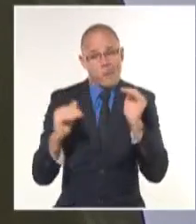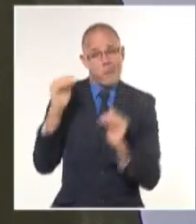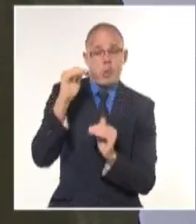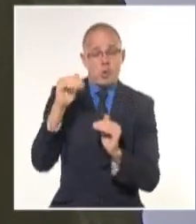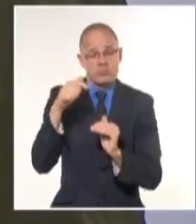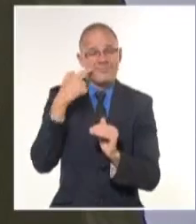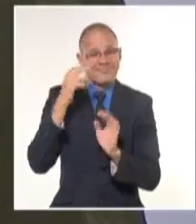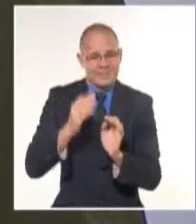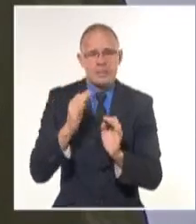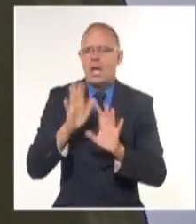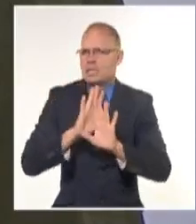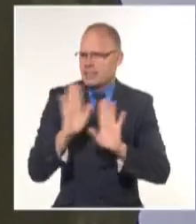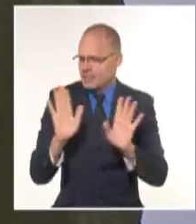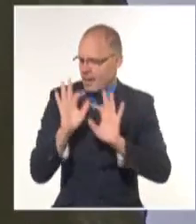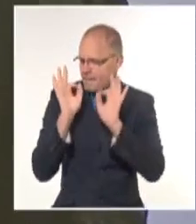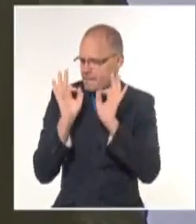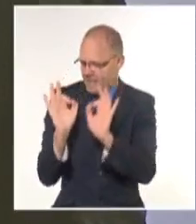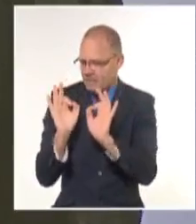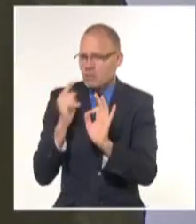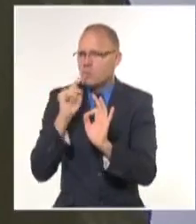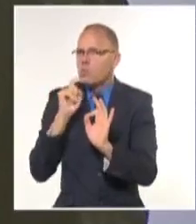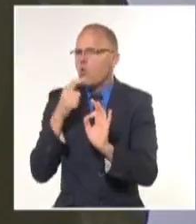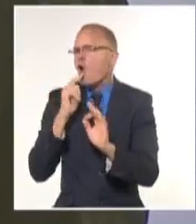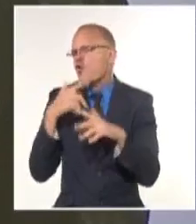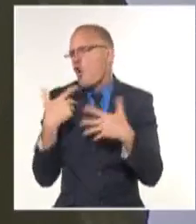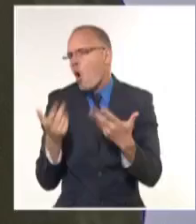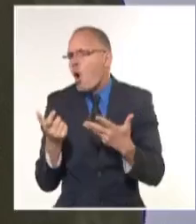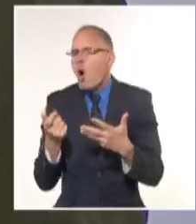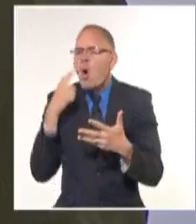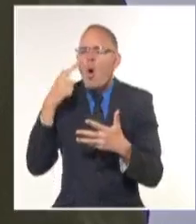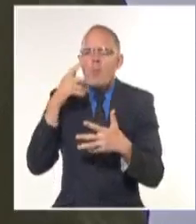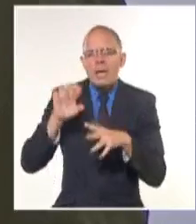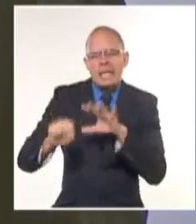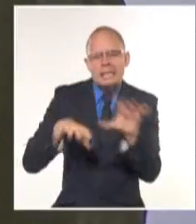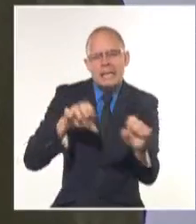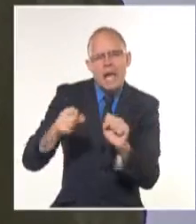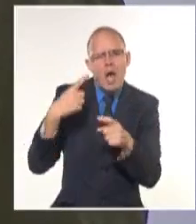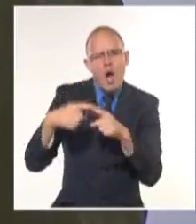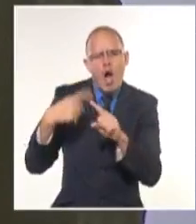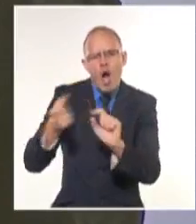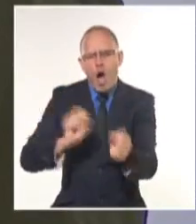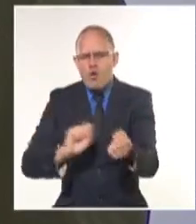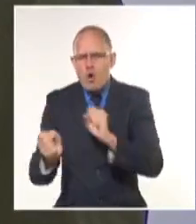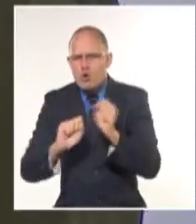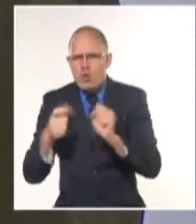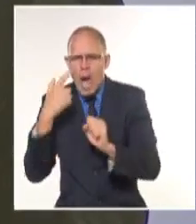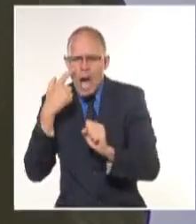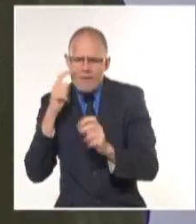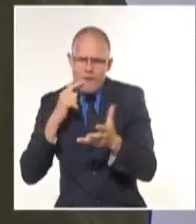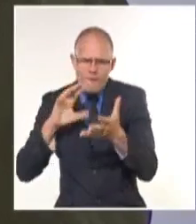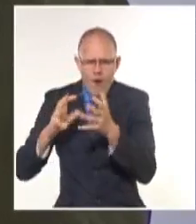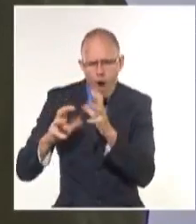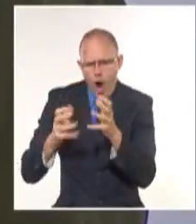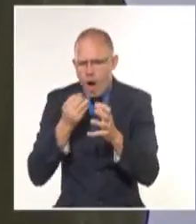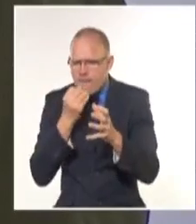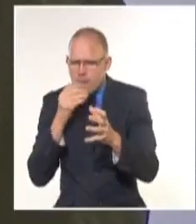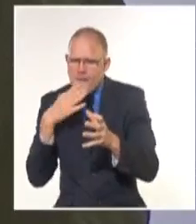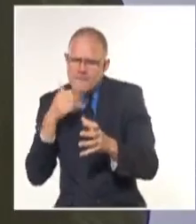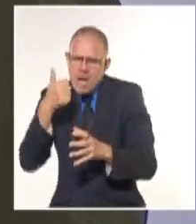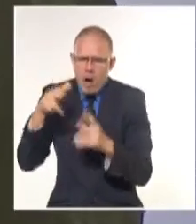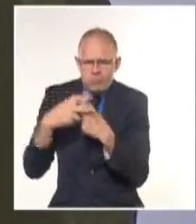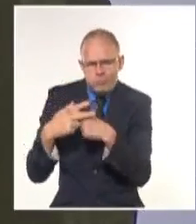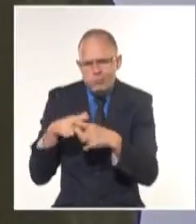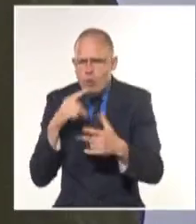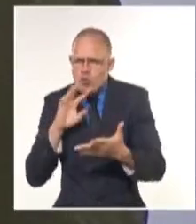se han consolidado y se han sistematizado un grupo de eventos para precisamente evaluar los hechos y las manifestaciones de